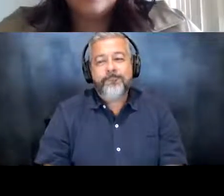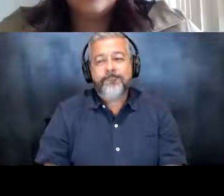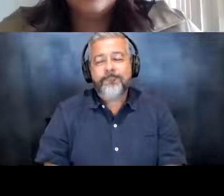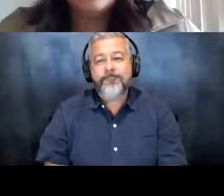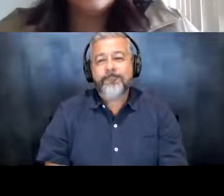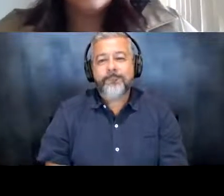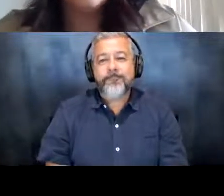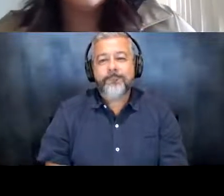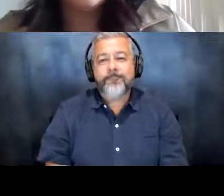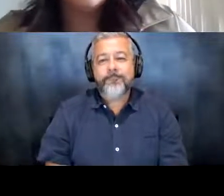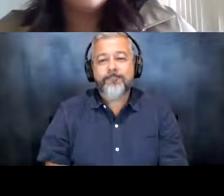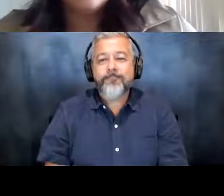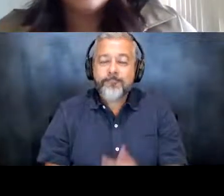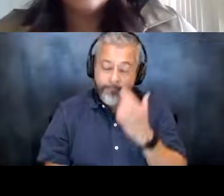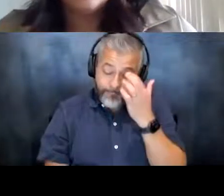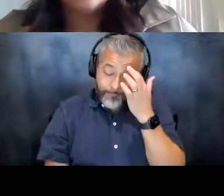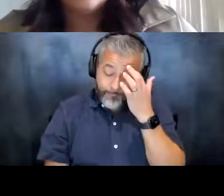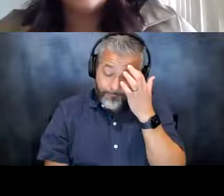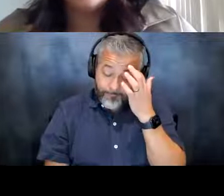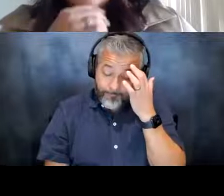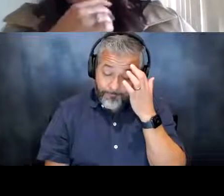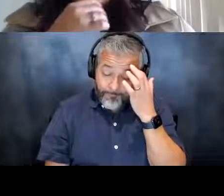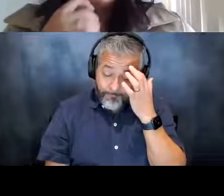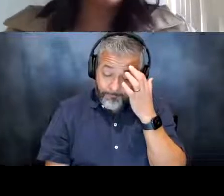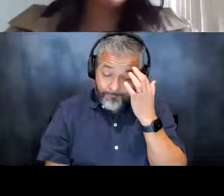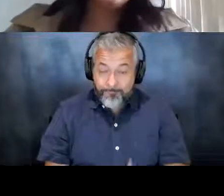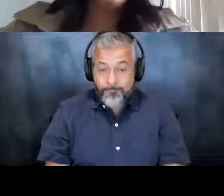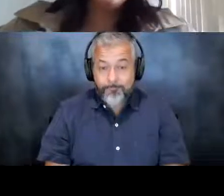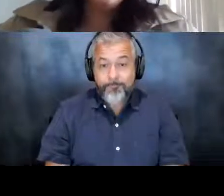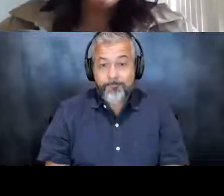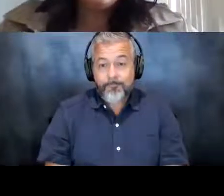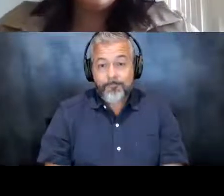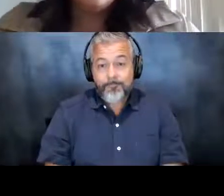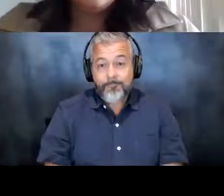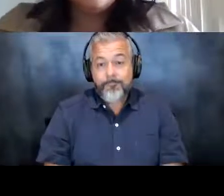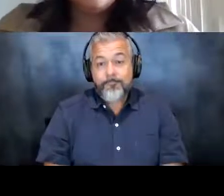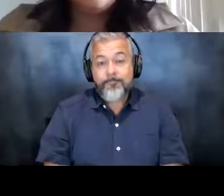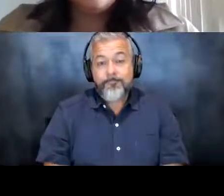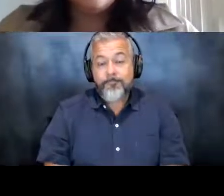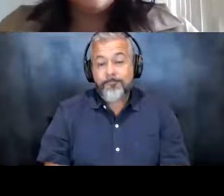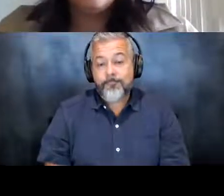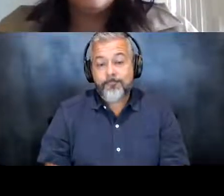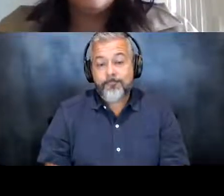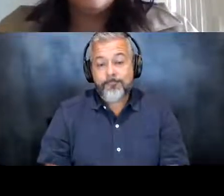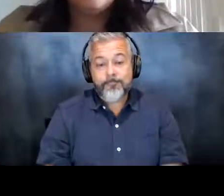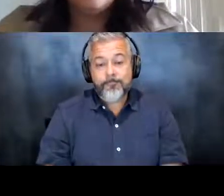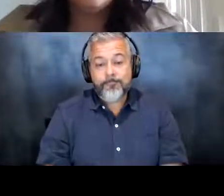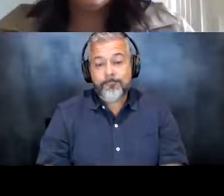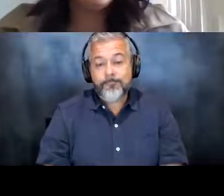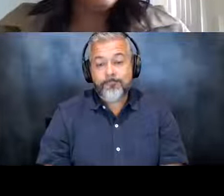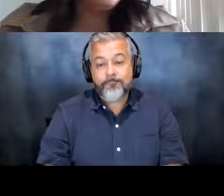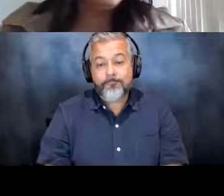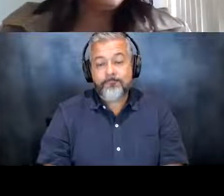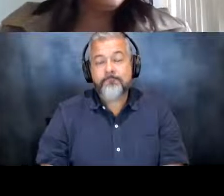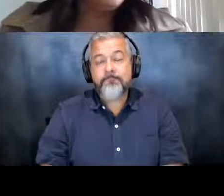lingüístico. Esta reunión contará con interpretación simultánea al español. Les invitaremos, una vez que termine de dar